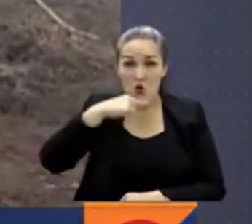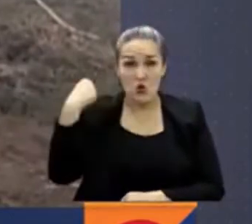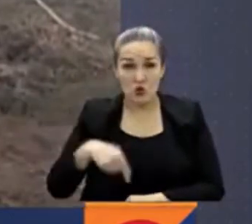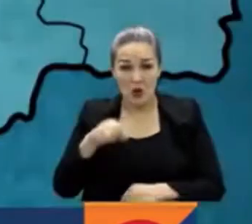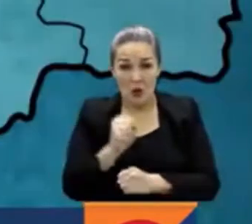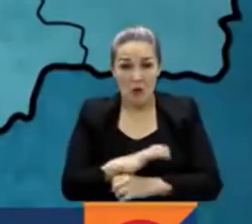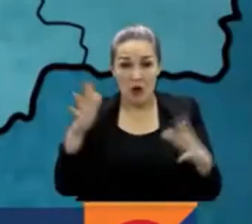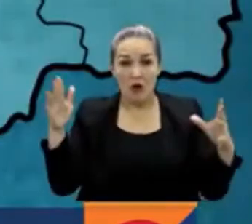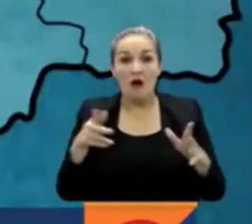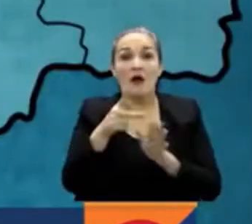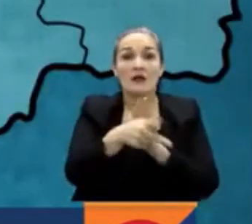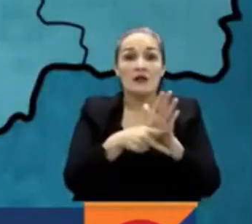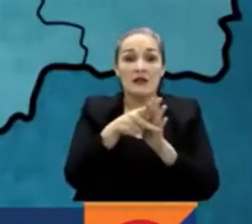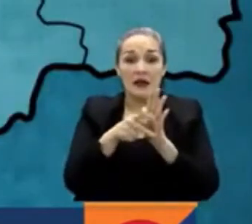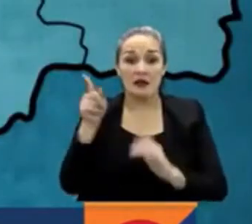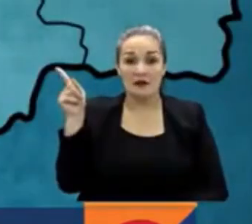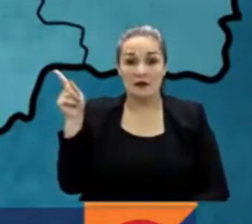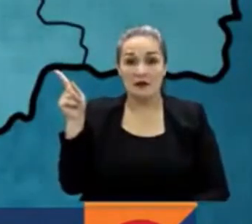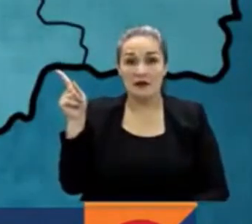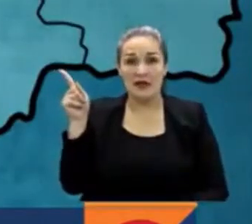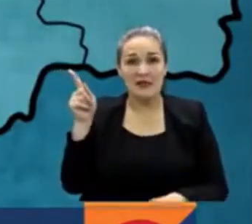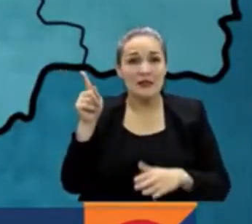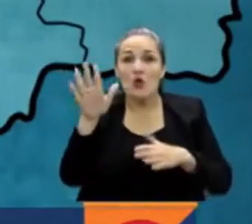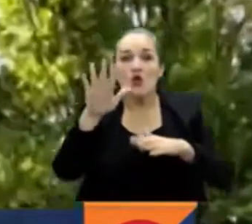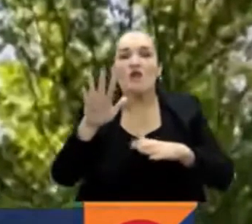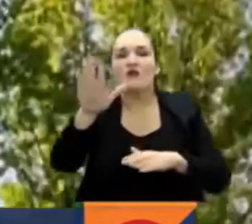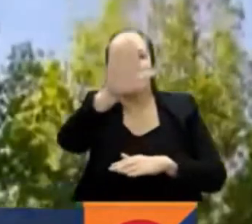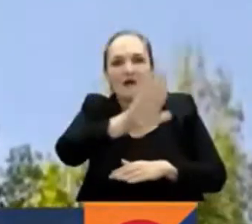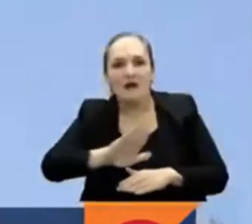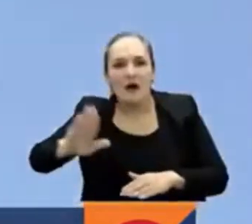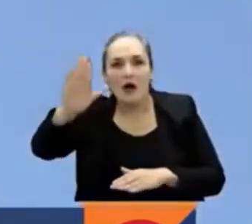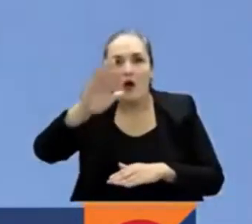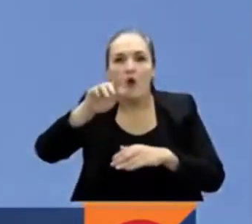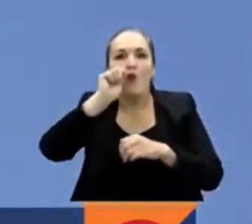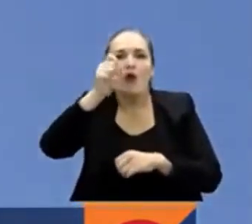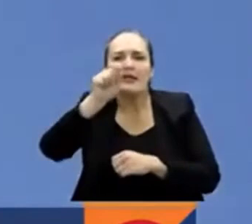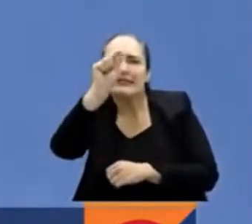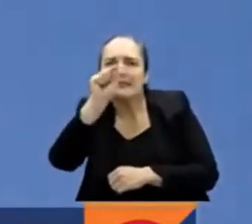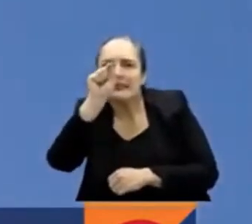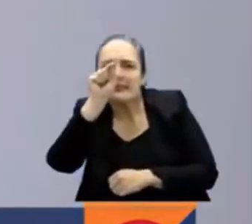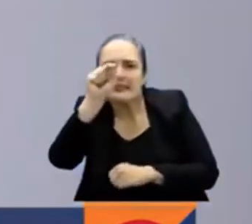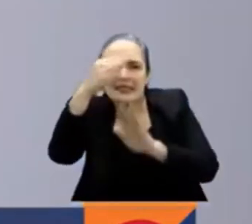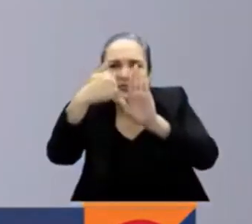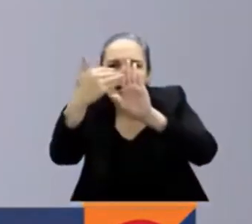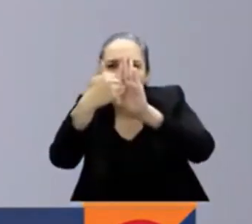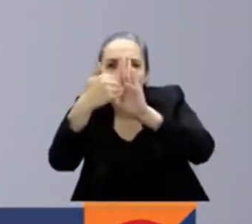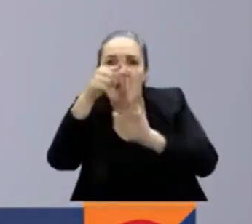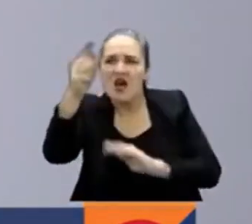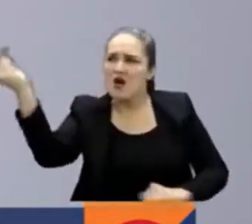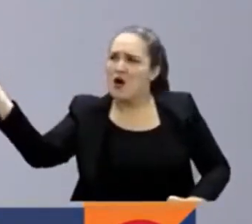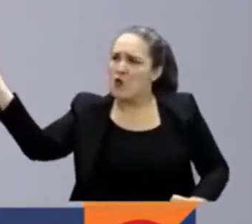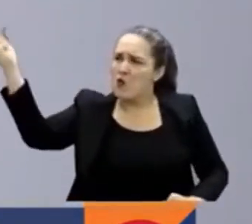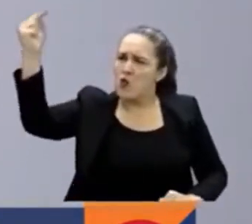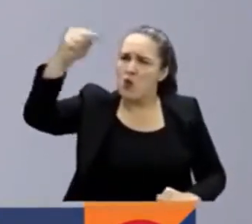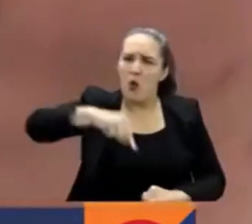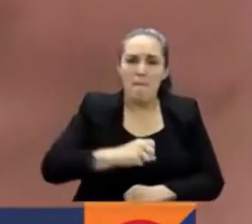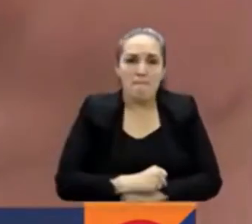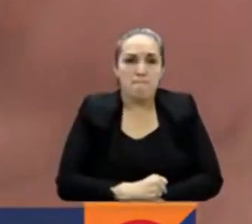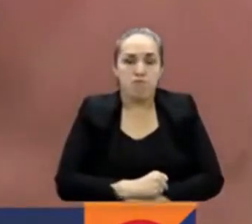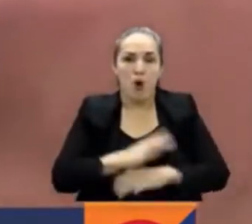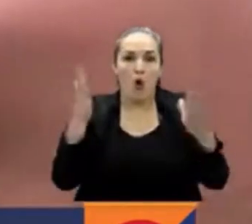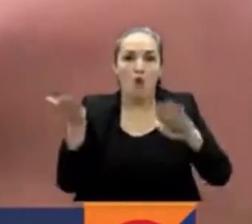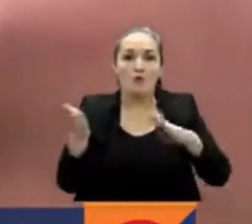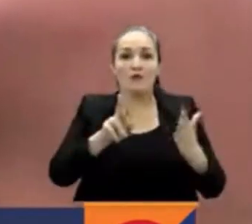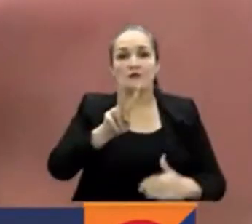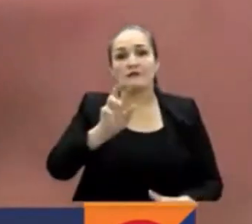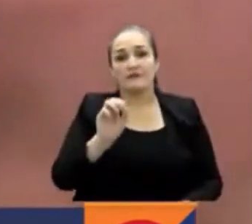esta estación de tren en pleno corazón de Ucrania fue el punto escogido para el rugir de los cohetes víctimas, con un saldo que supera la veintena de